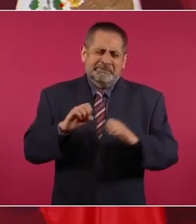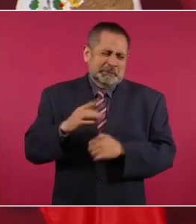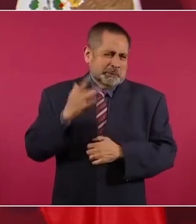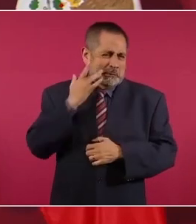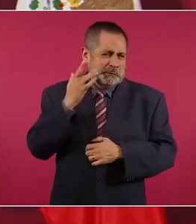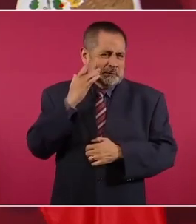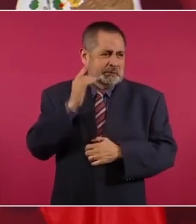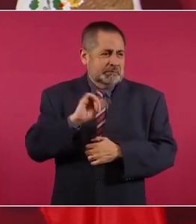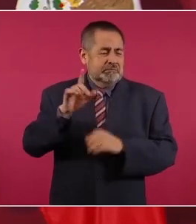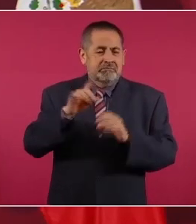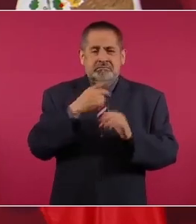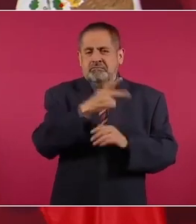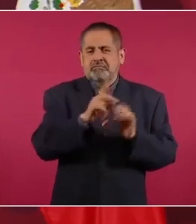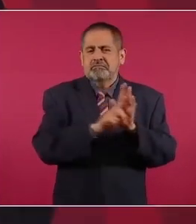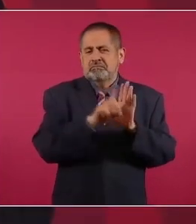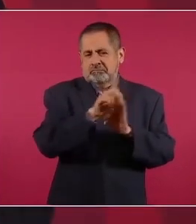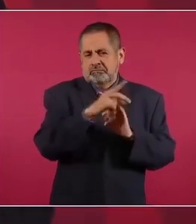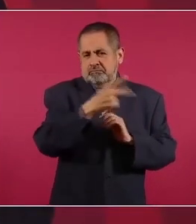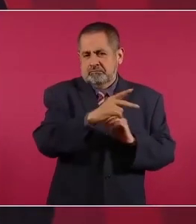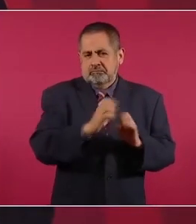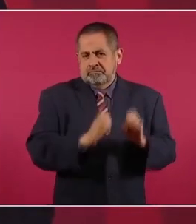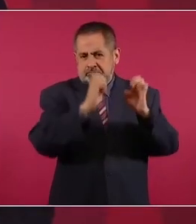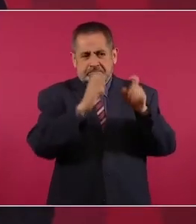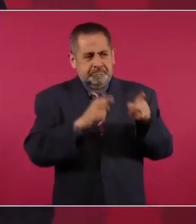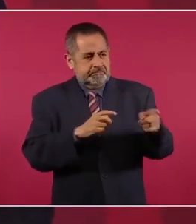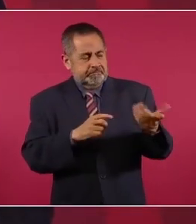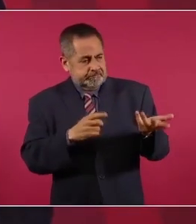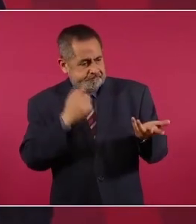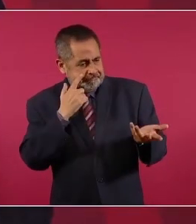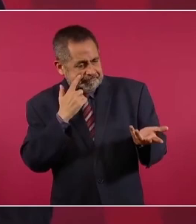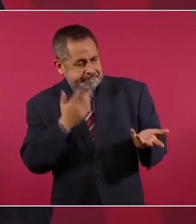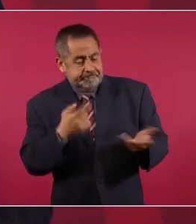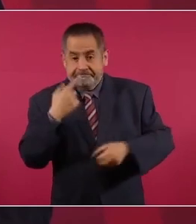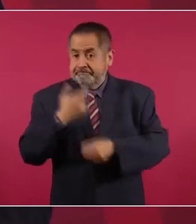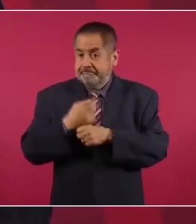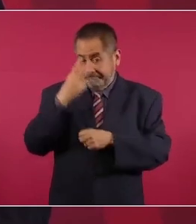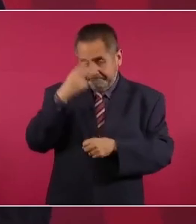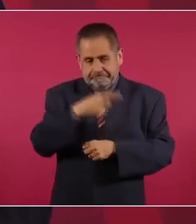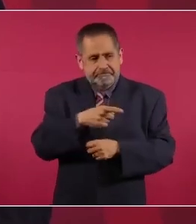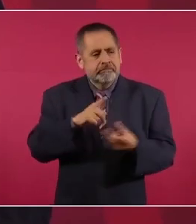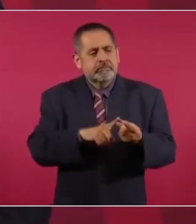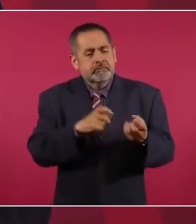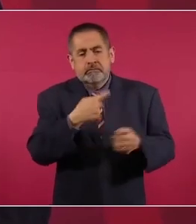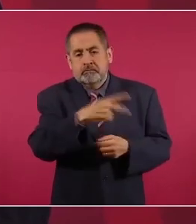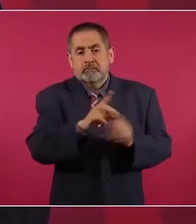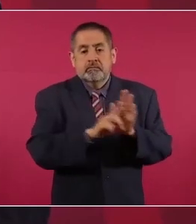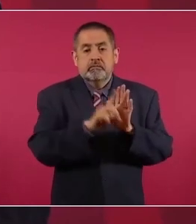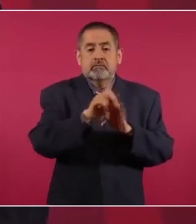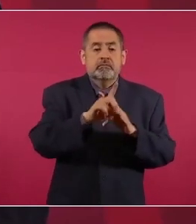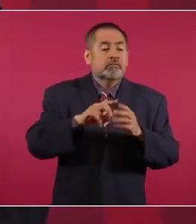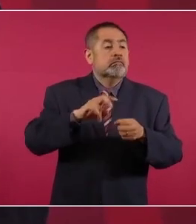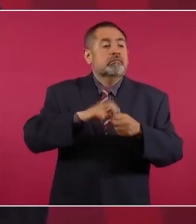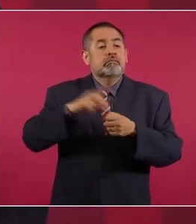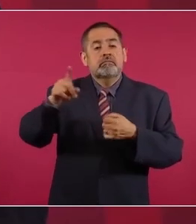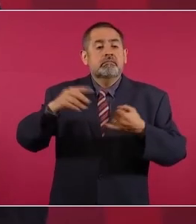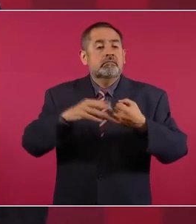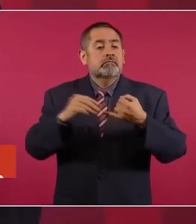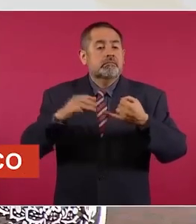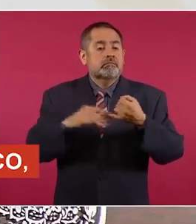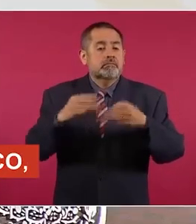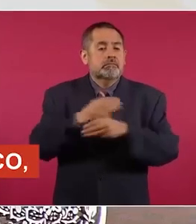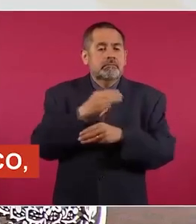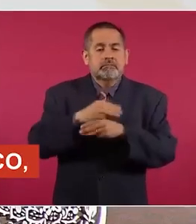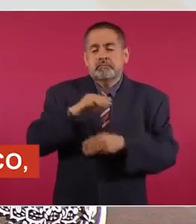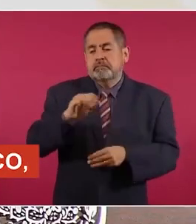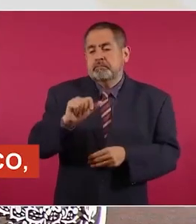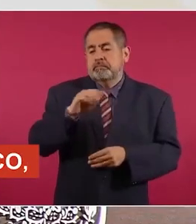lujosos, extravagantes de México, su departamento de Miami, no,